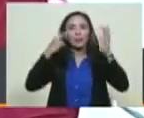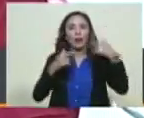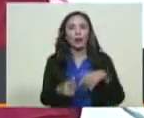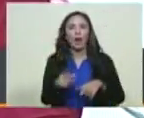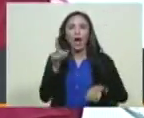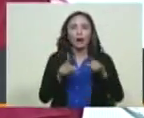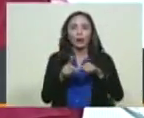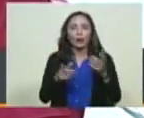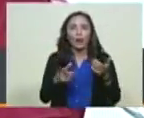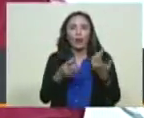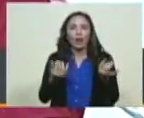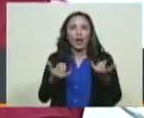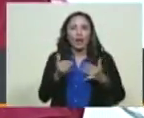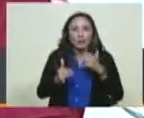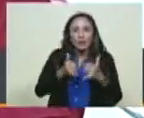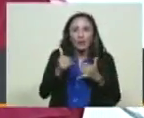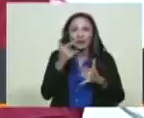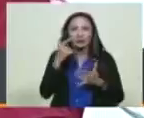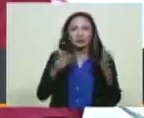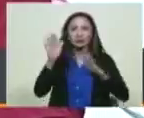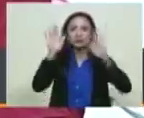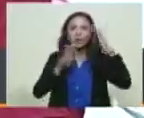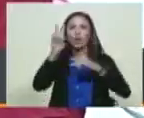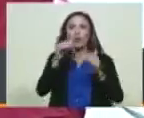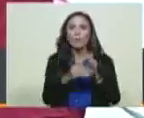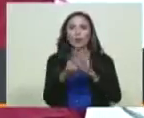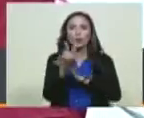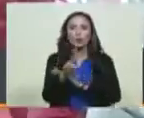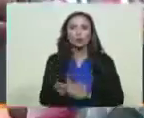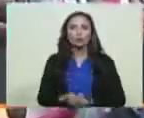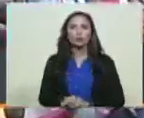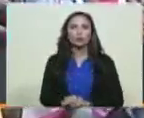habían nacido para la fecha del 2002